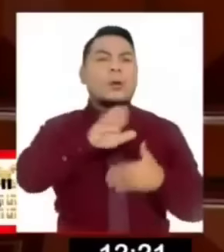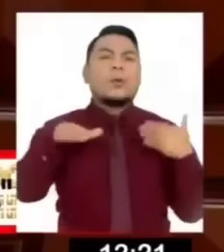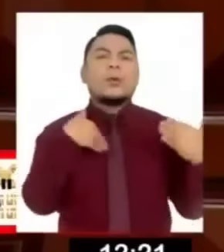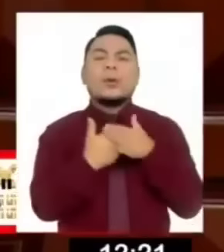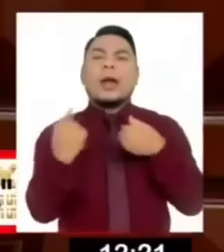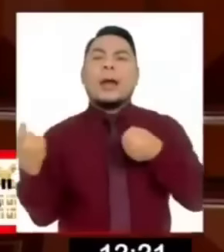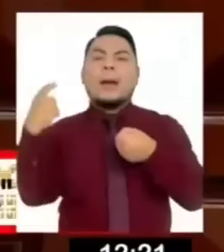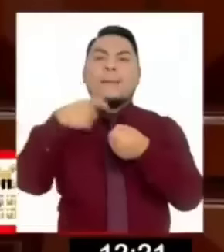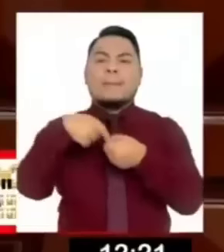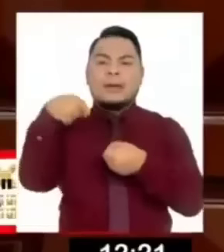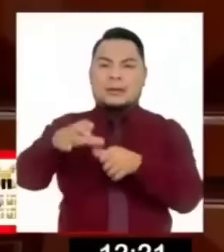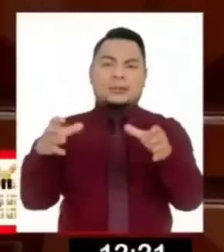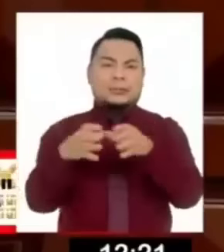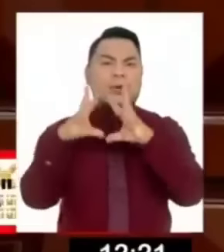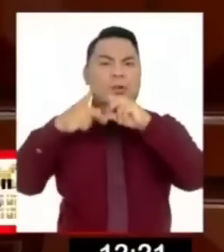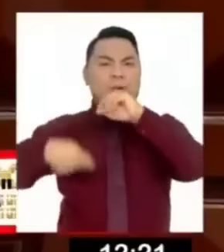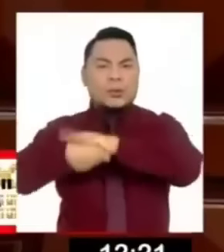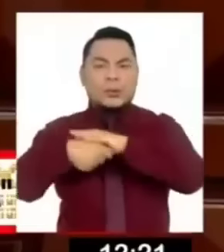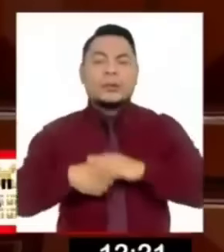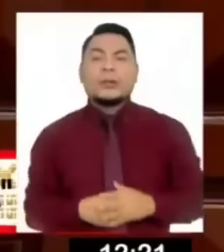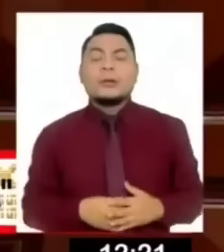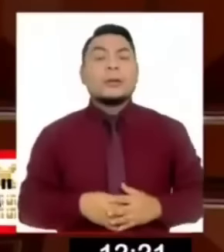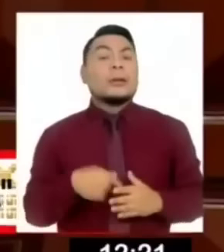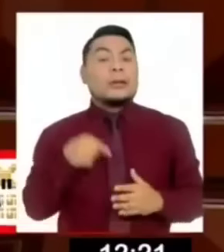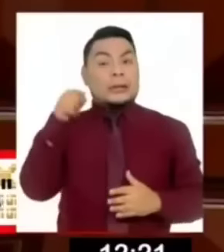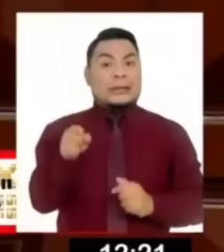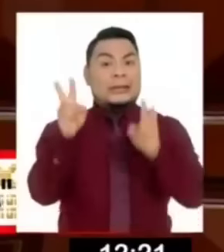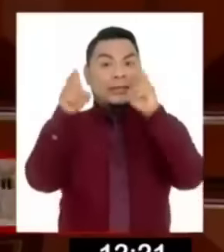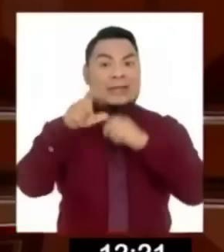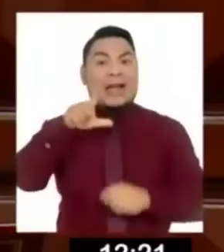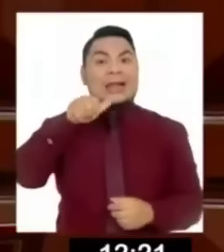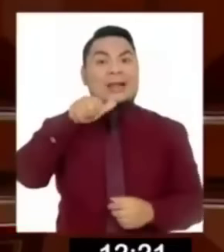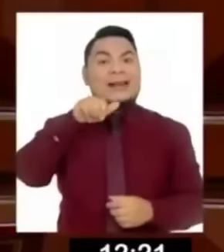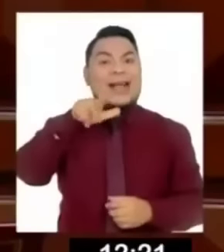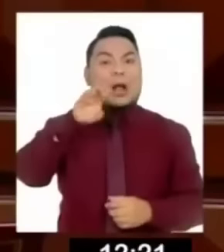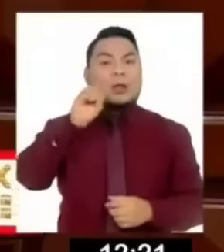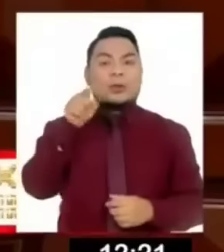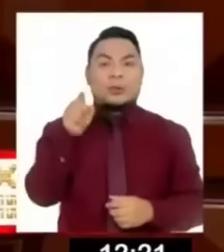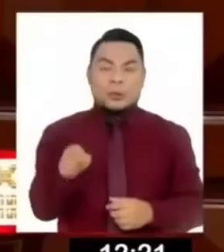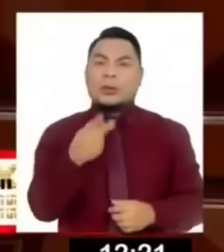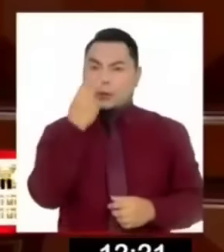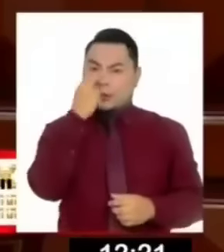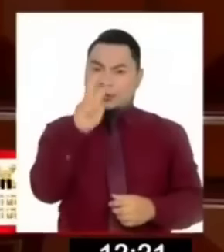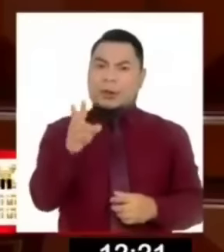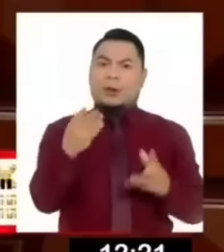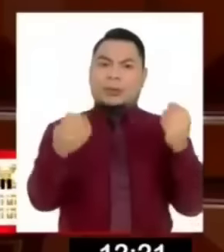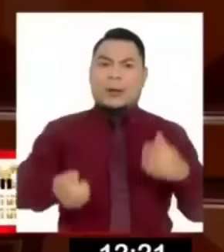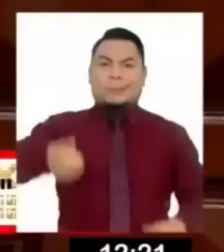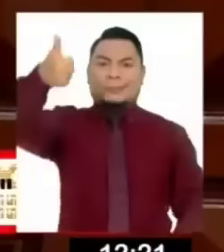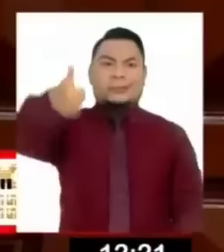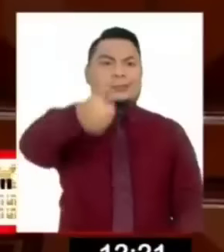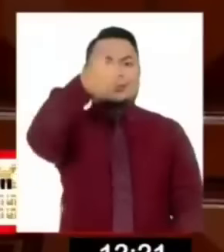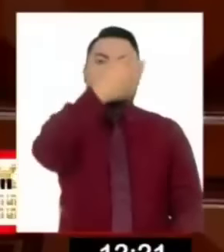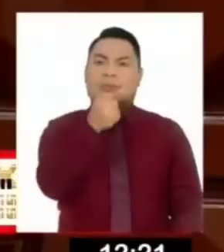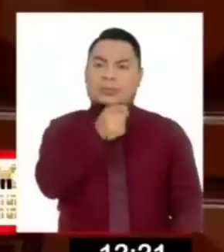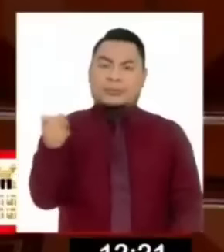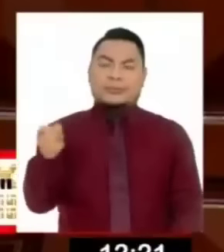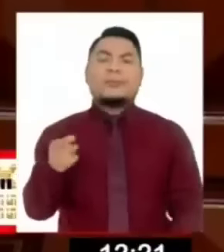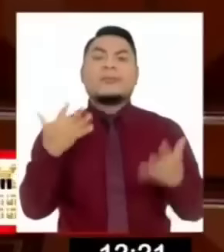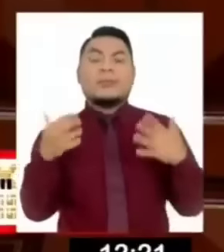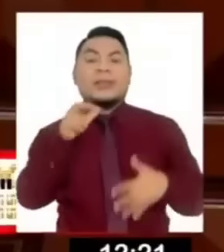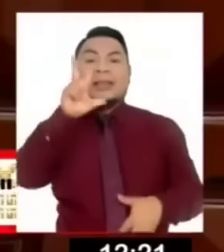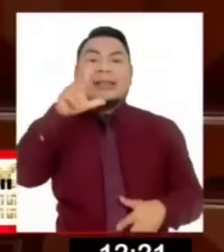los que participen en ella. En el caso mencionado, vemos a muchos funcionarios, incluso hasta